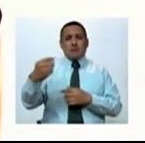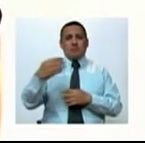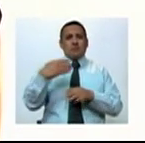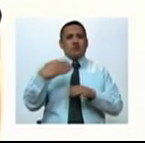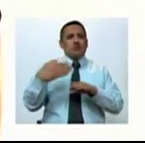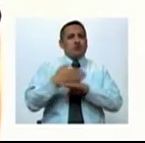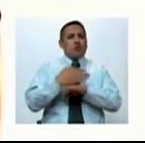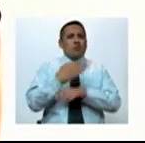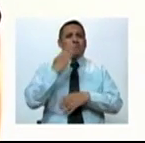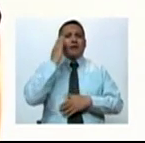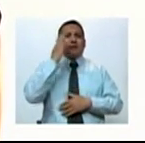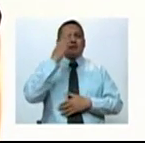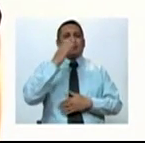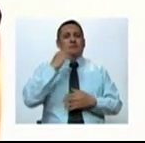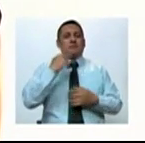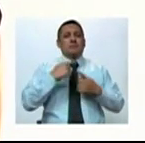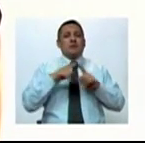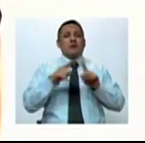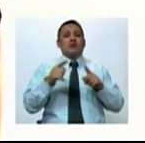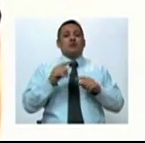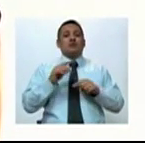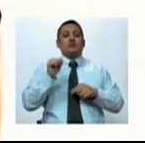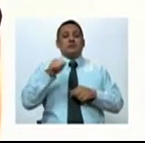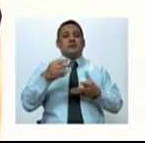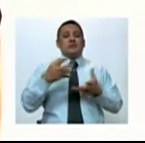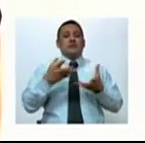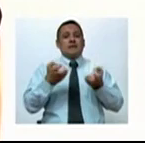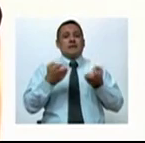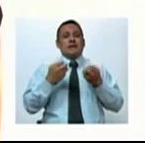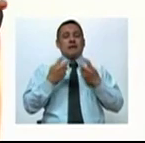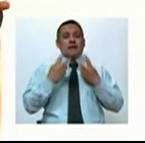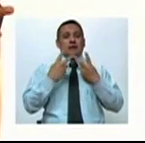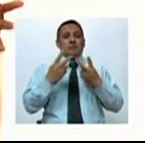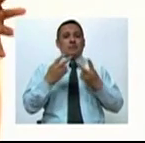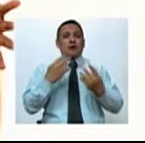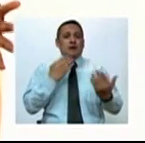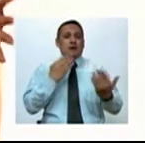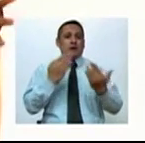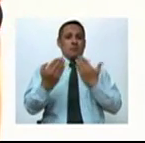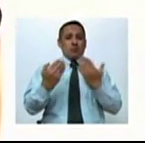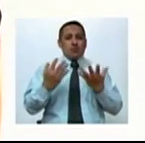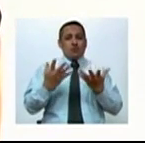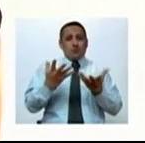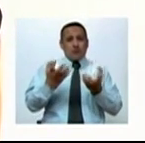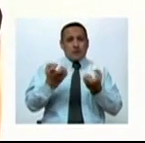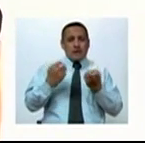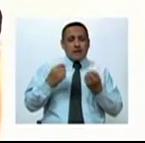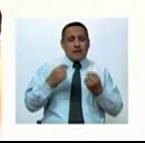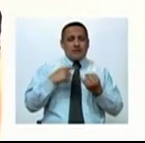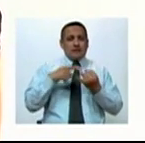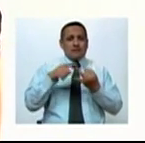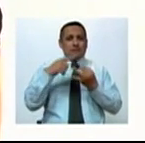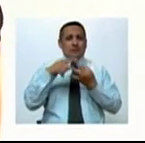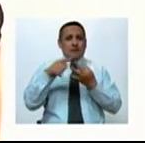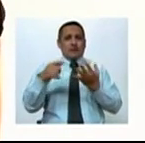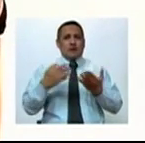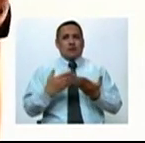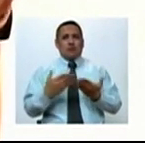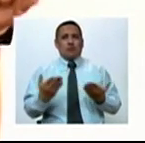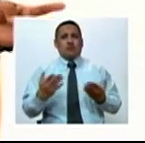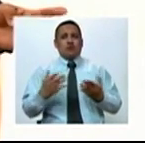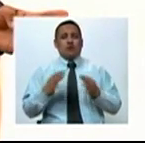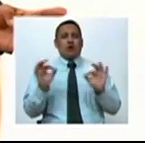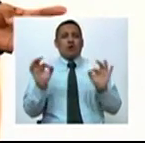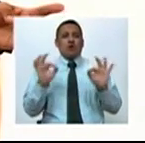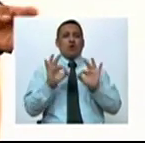pero sí decide cuál es el modelo que quiere usar, etcétera. O los